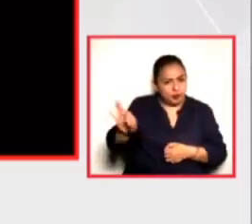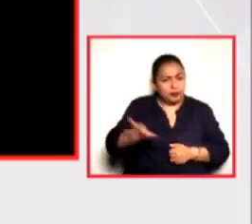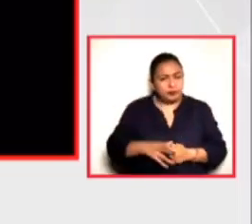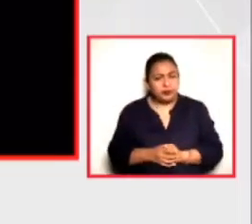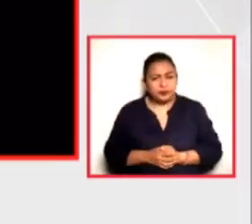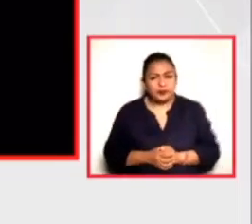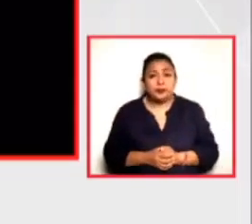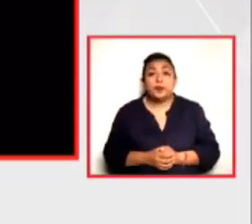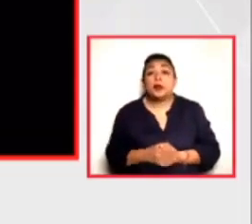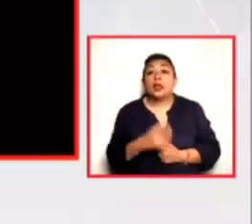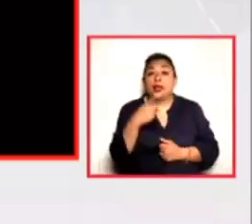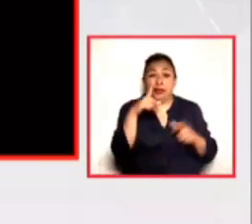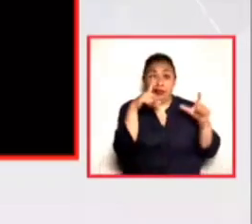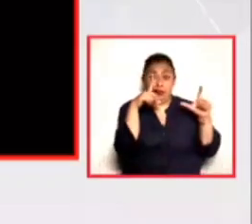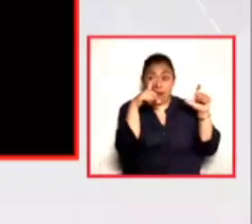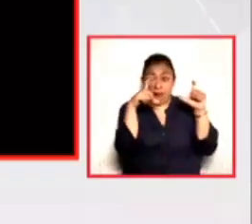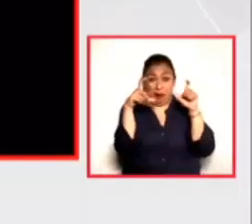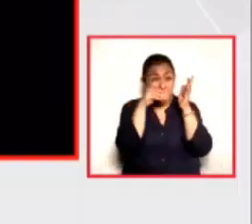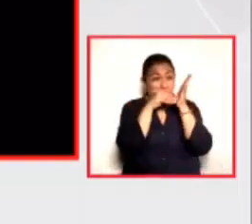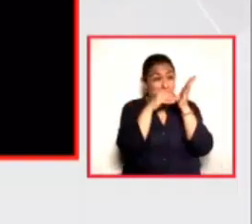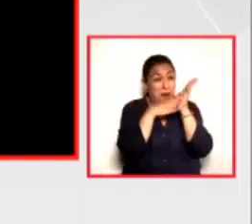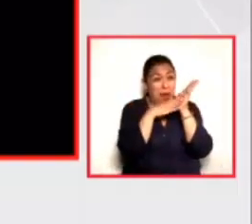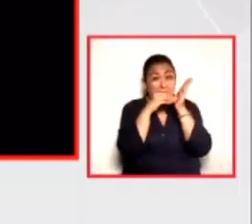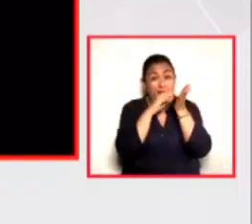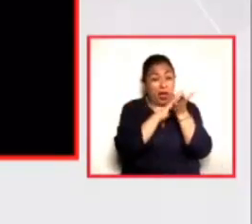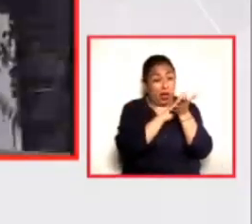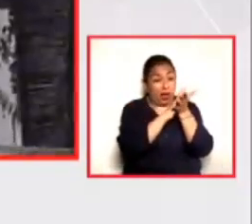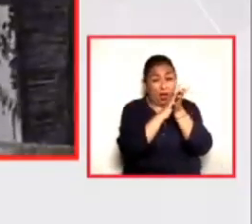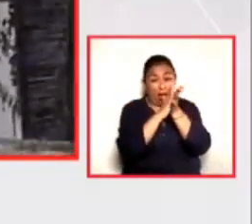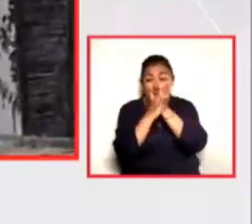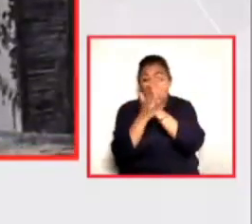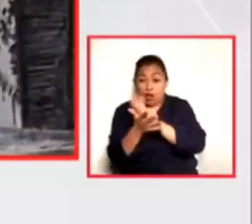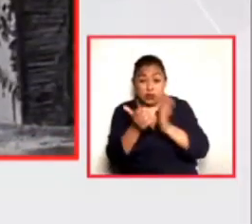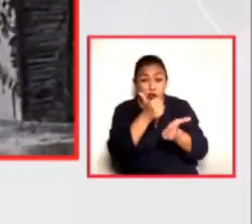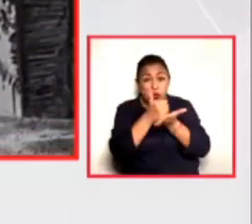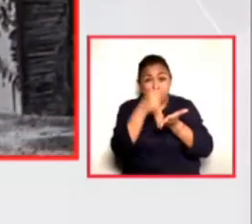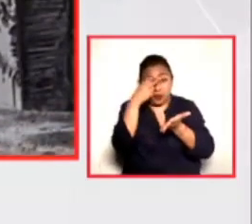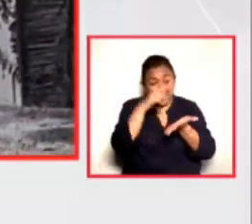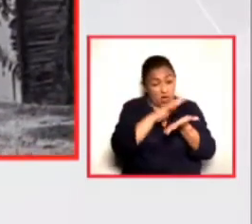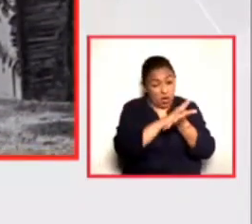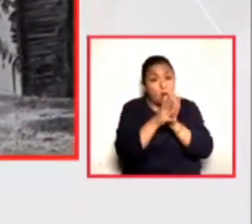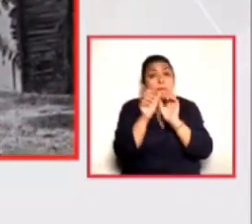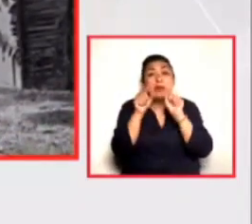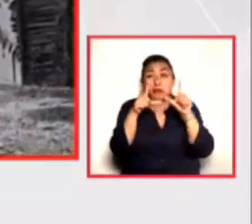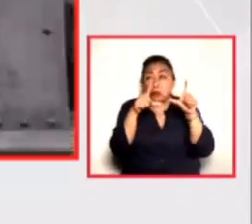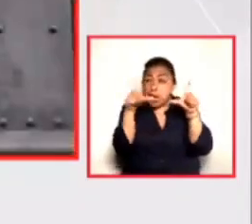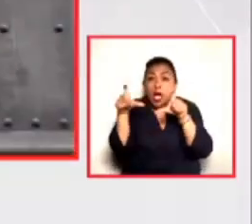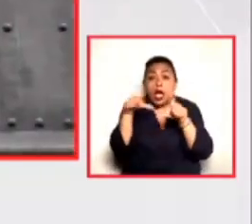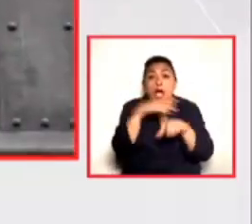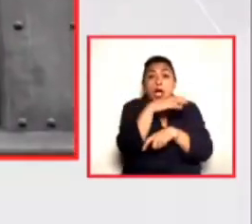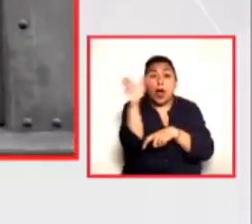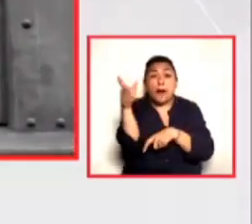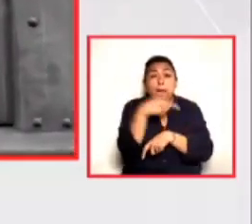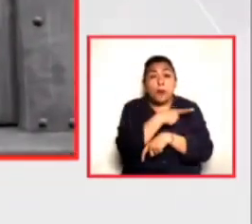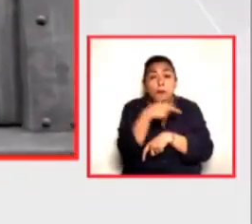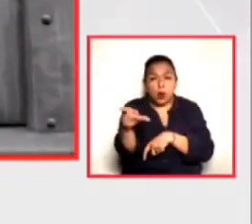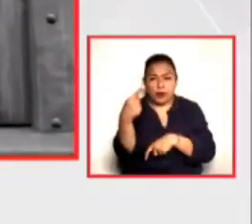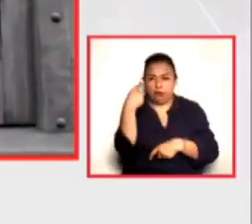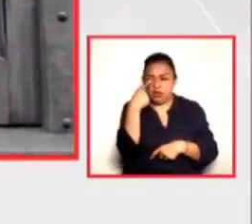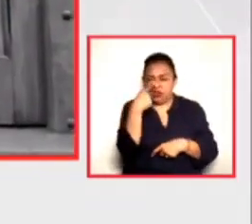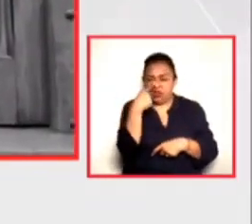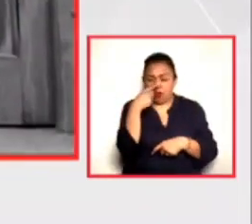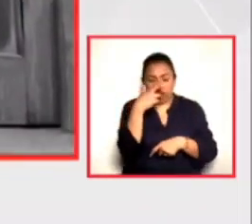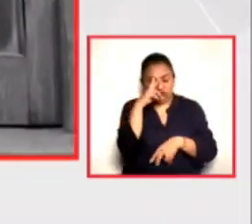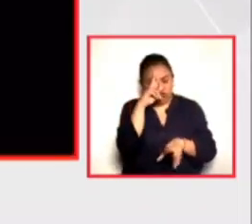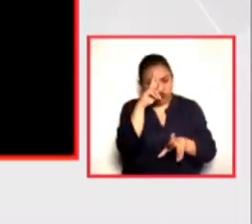Con su cámara ha registrado los cambios en la Ciudad de México, pero también la pobreza del campo. Por esa mirada respetuosa, franca y una